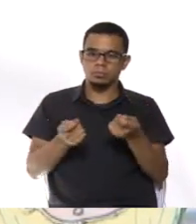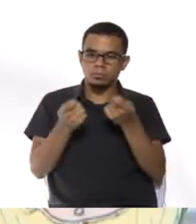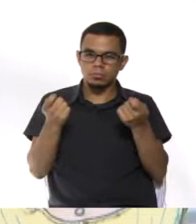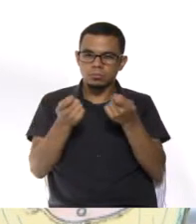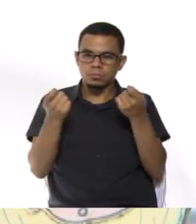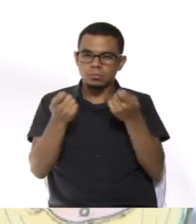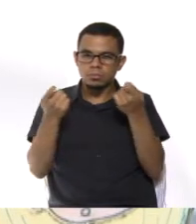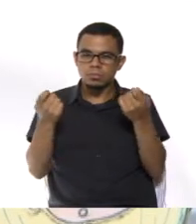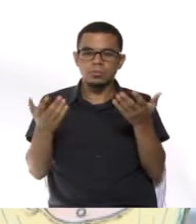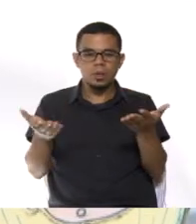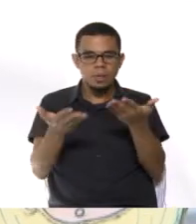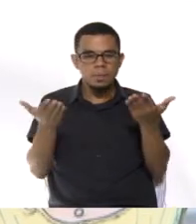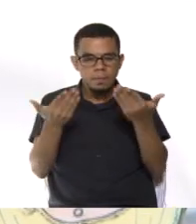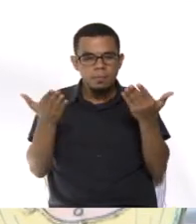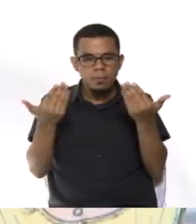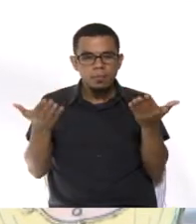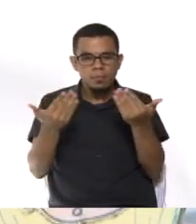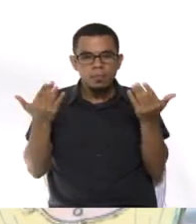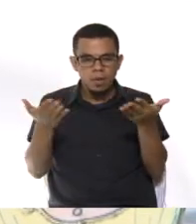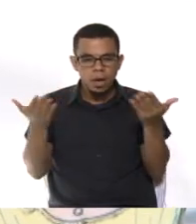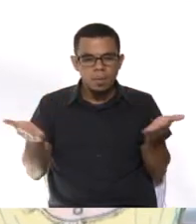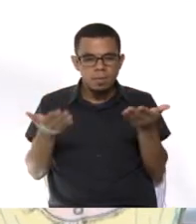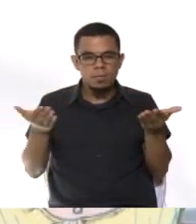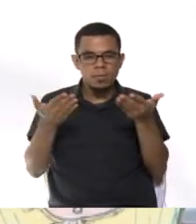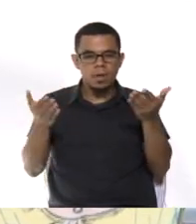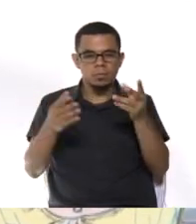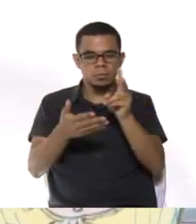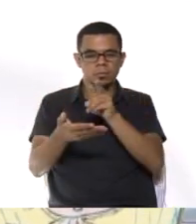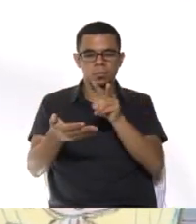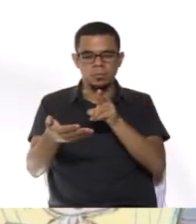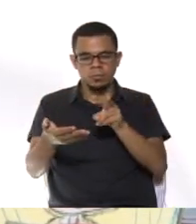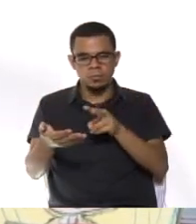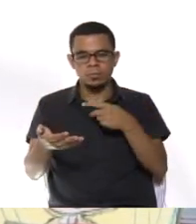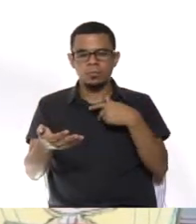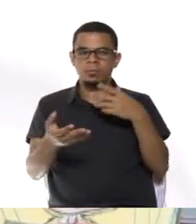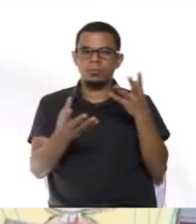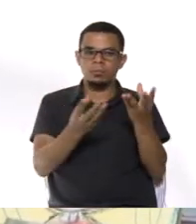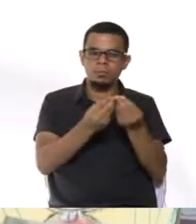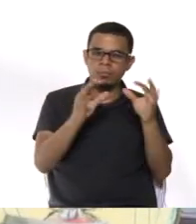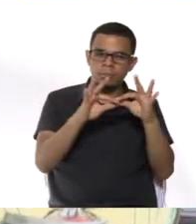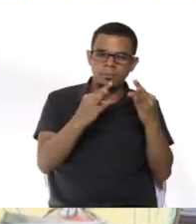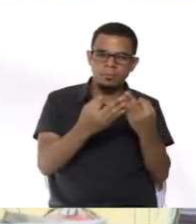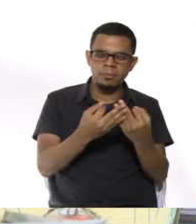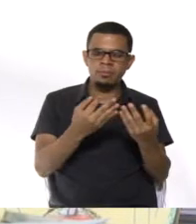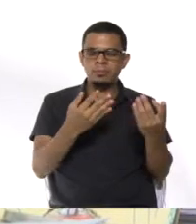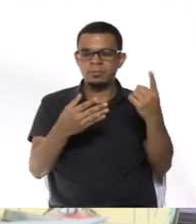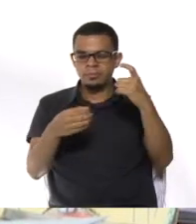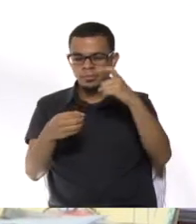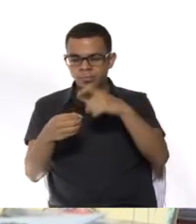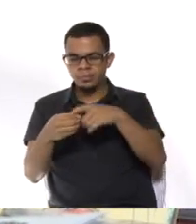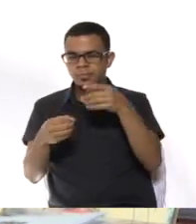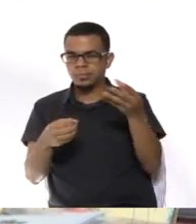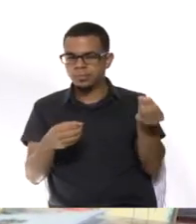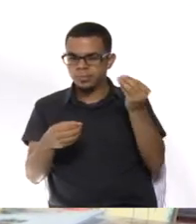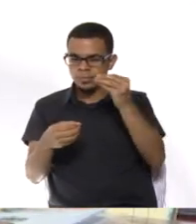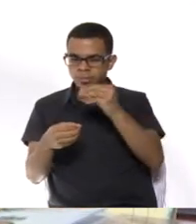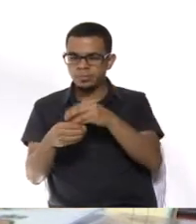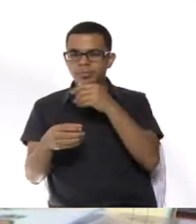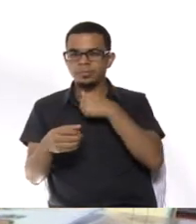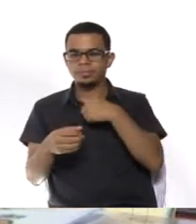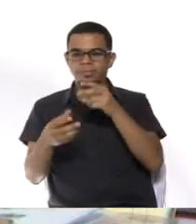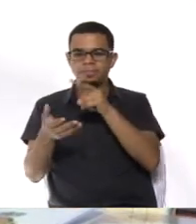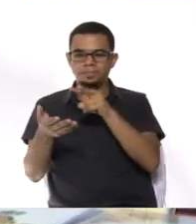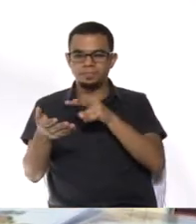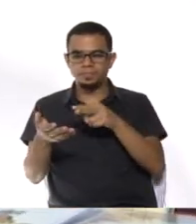así, a la lectura. Que la familia se integre en la lectura con nuestros niños y con nuestras niñas de